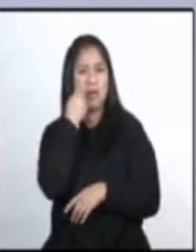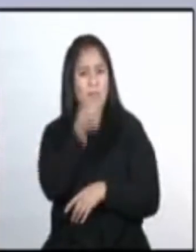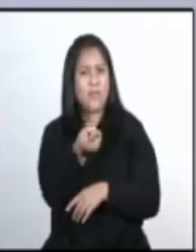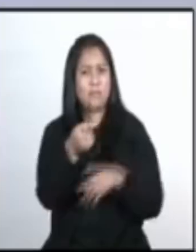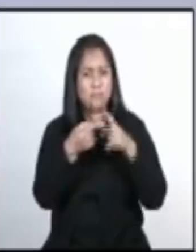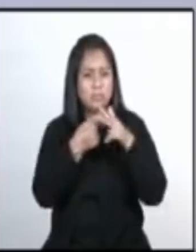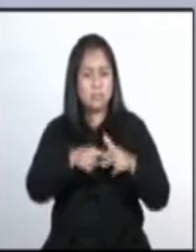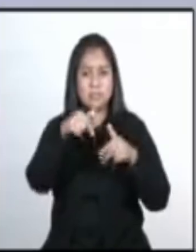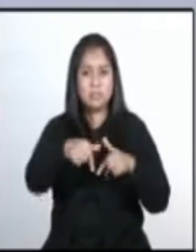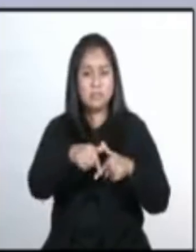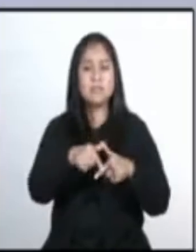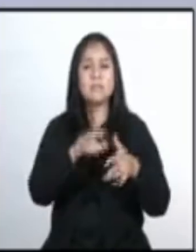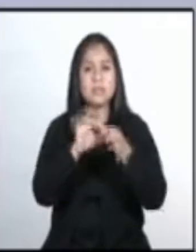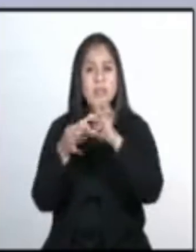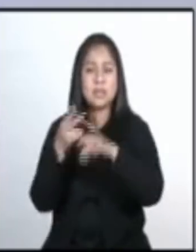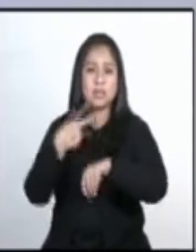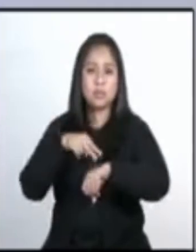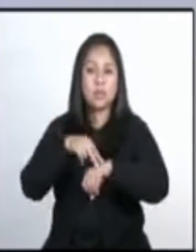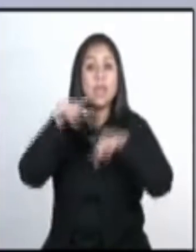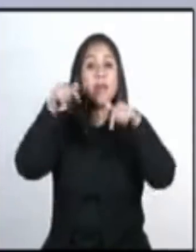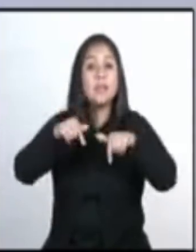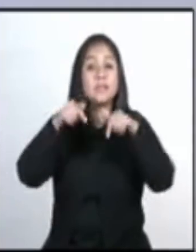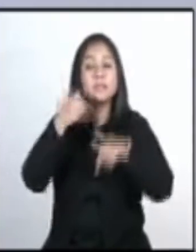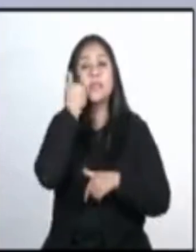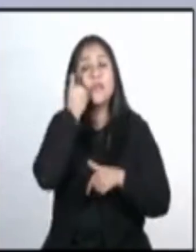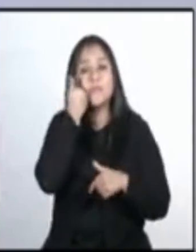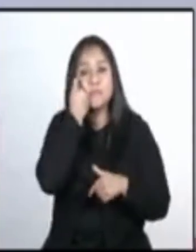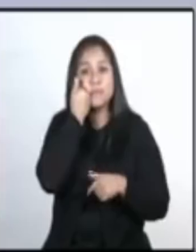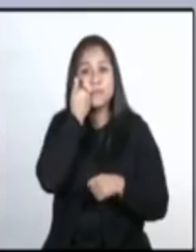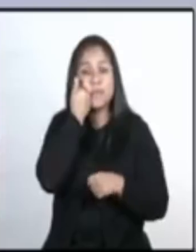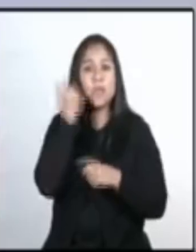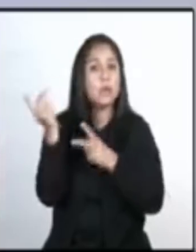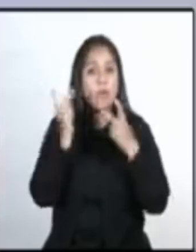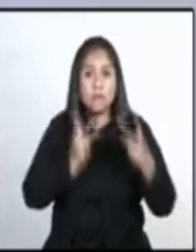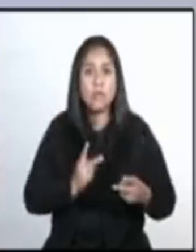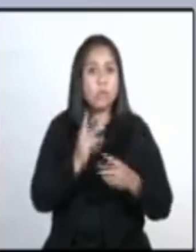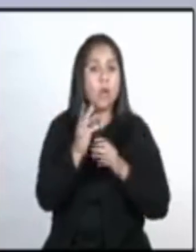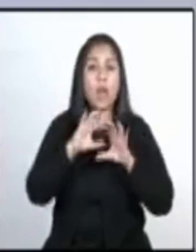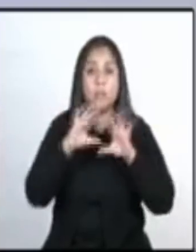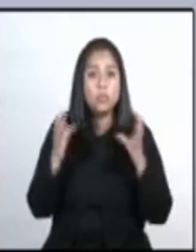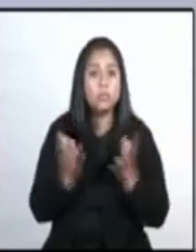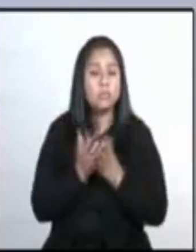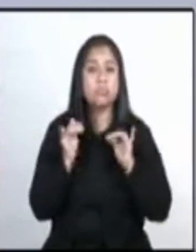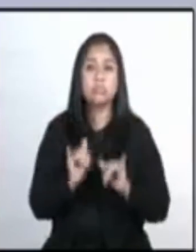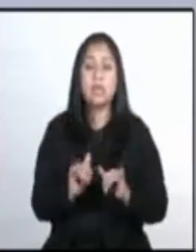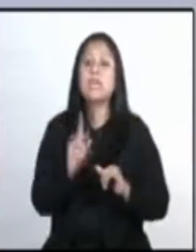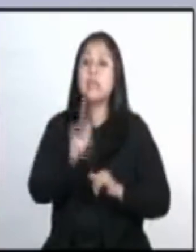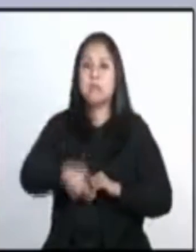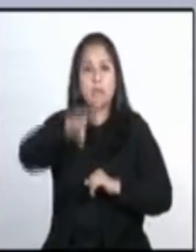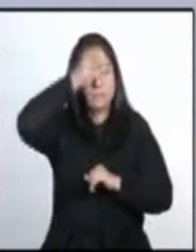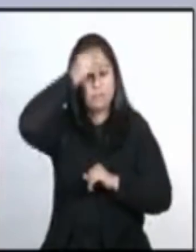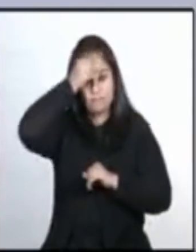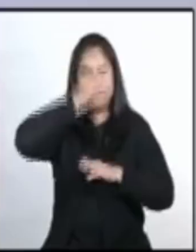cadena nacional. Esta es una enfermedad que vino al mundo para quedarse, que tenemos que aprender a